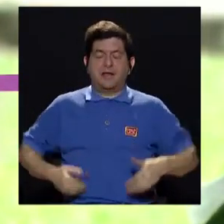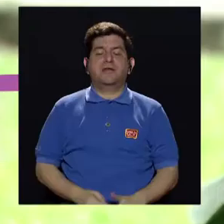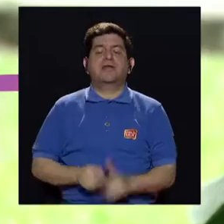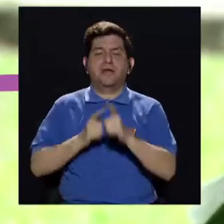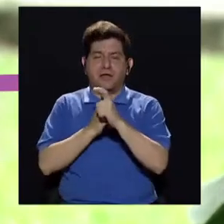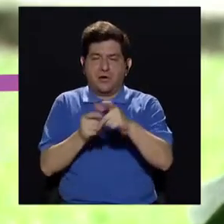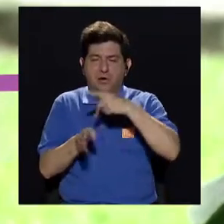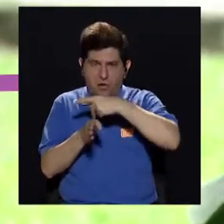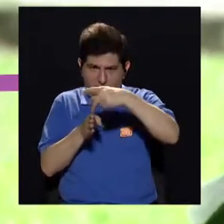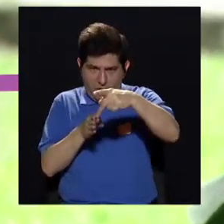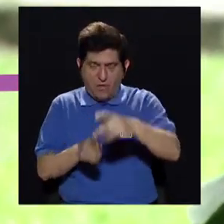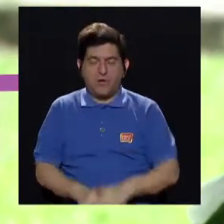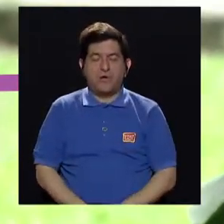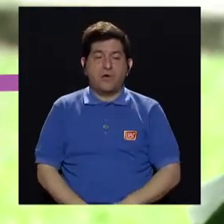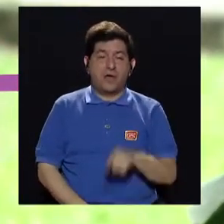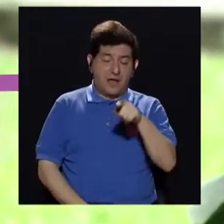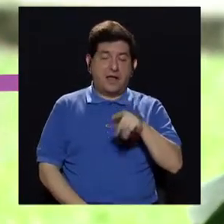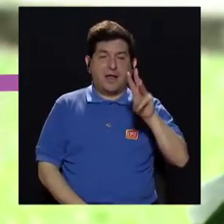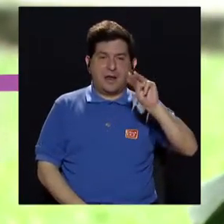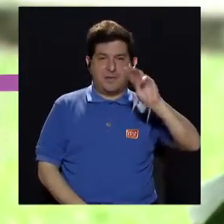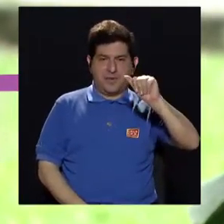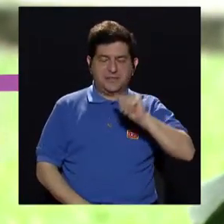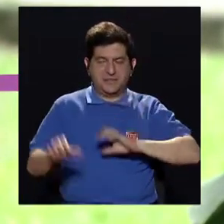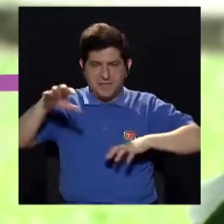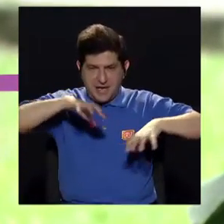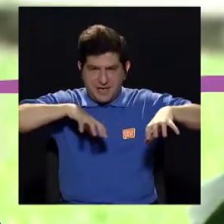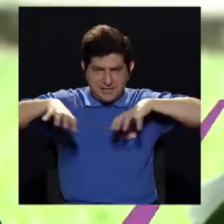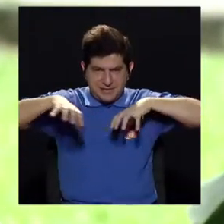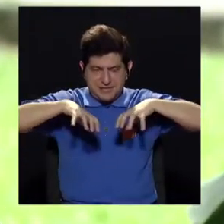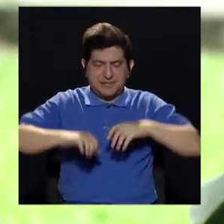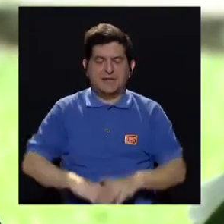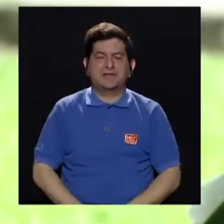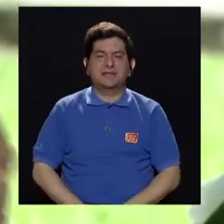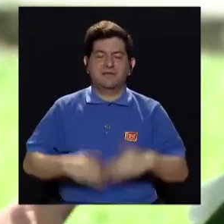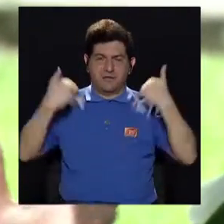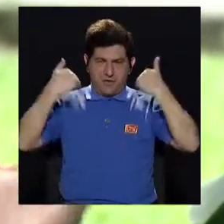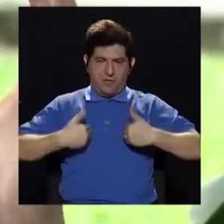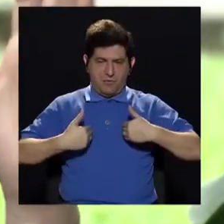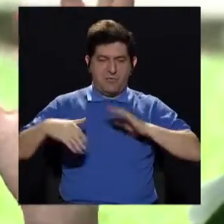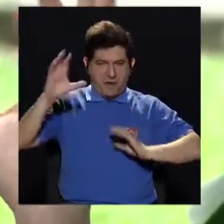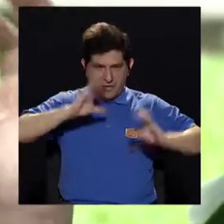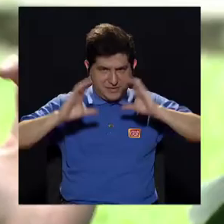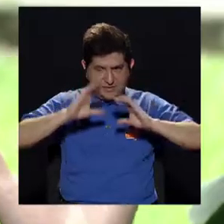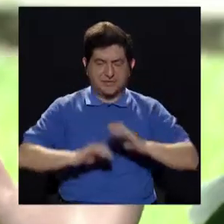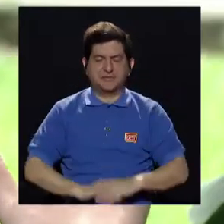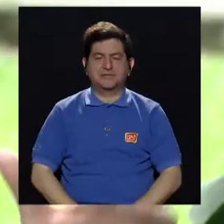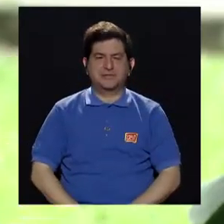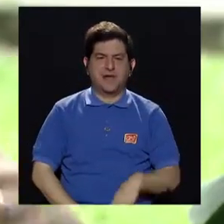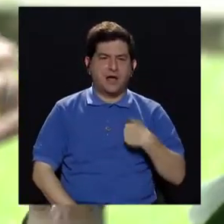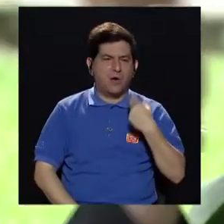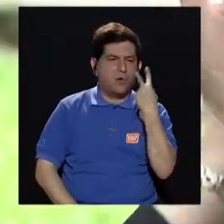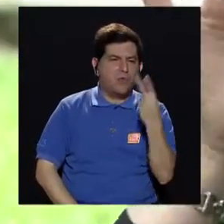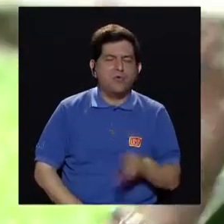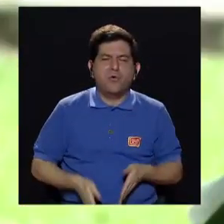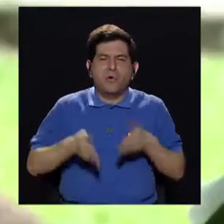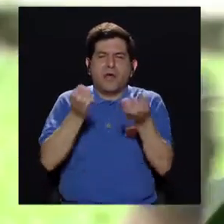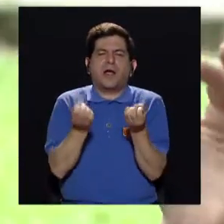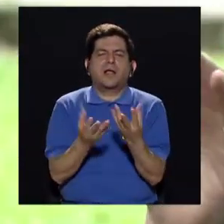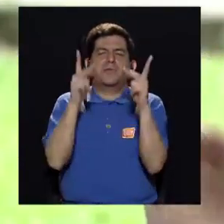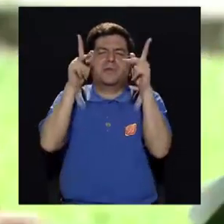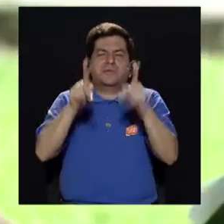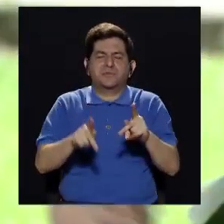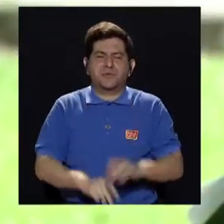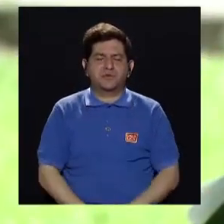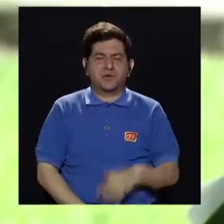atletismo, profesor de la maestría de ciencias del movimiento humano de aquí de la Universidad de Costa Rica, y a veces uno ve en la carretera que salen cualquier cantidad